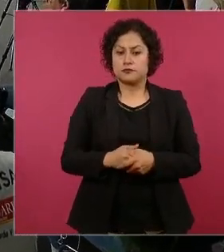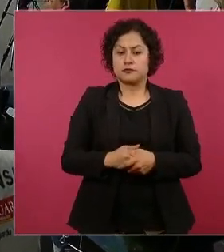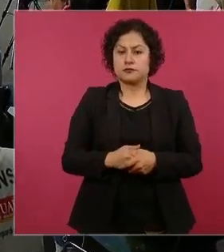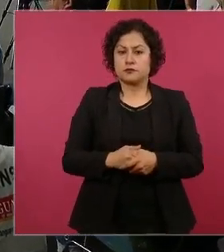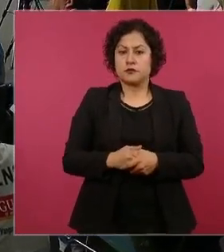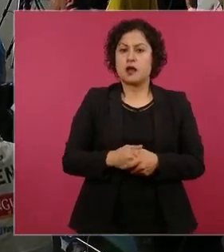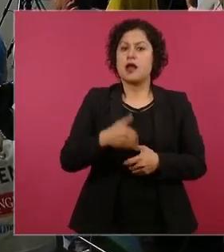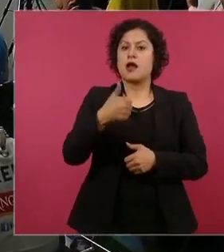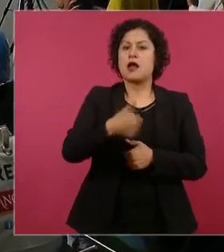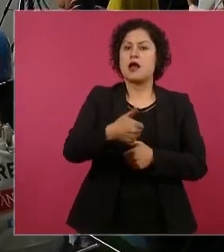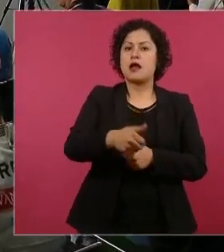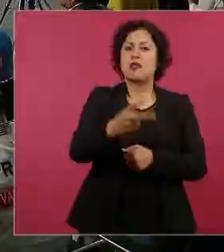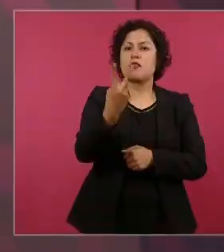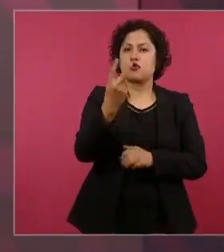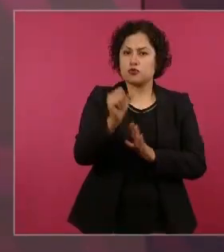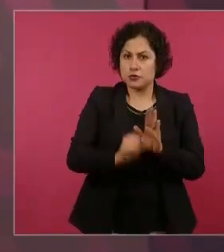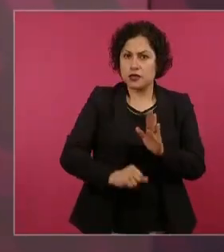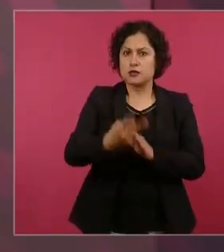2 meses